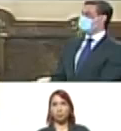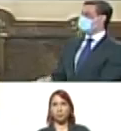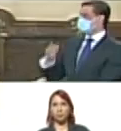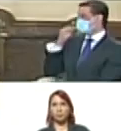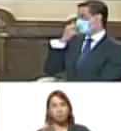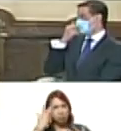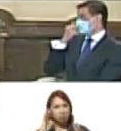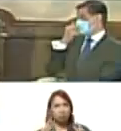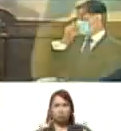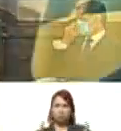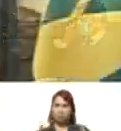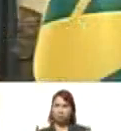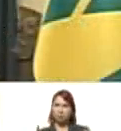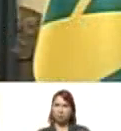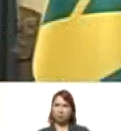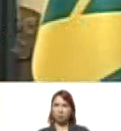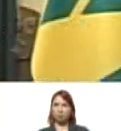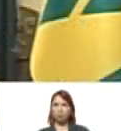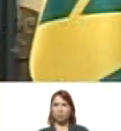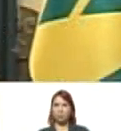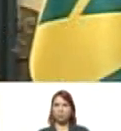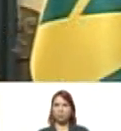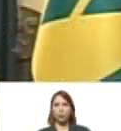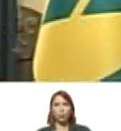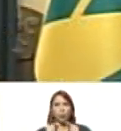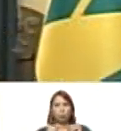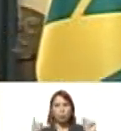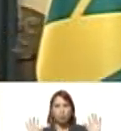Parece un título de Graham Greene. ¿Ah?